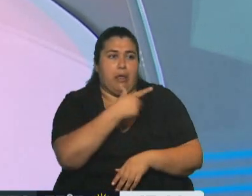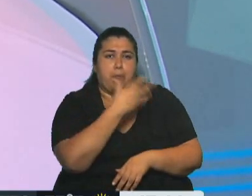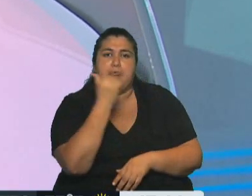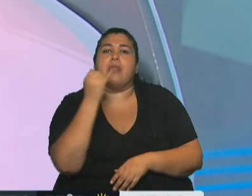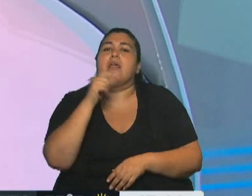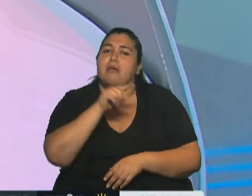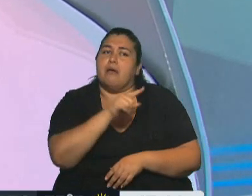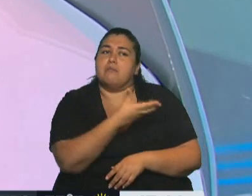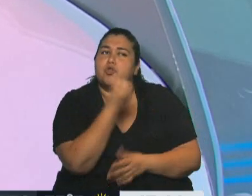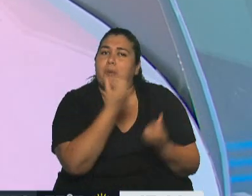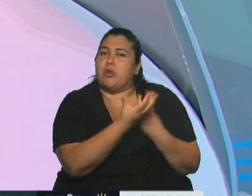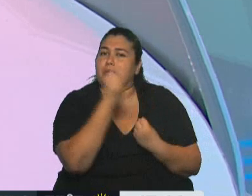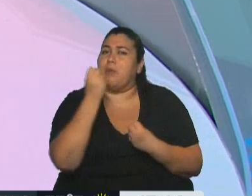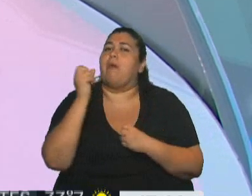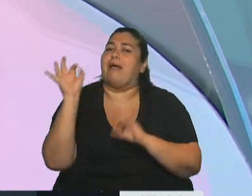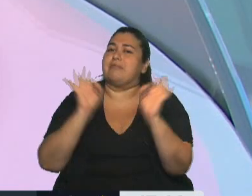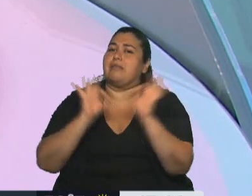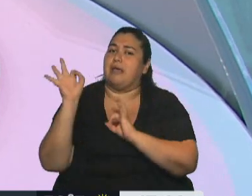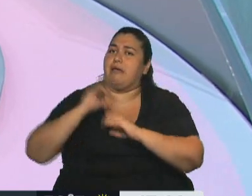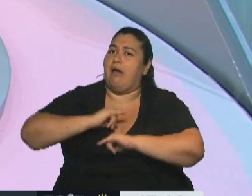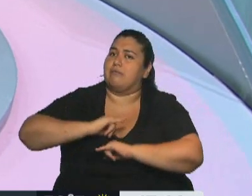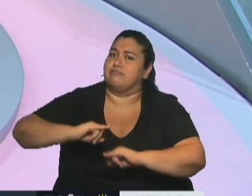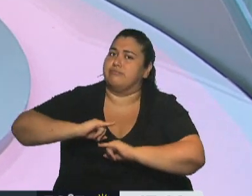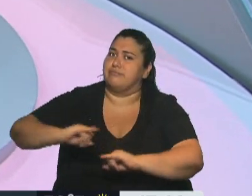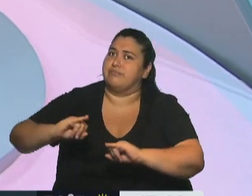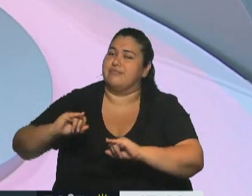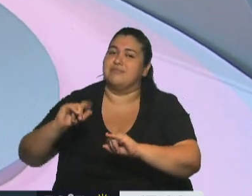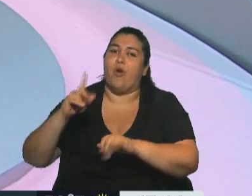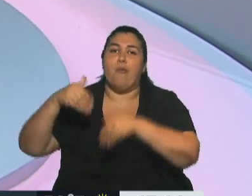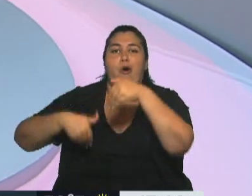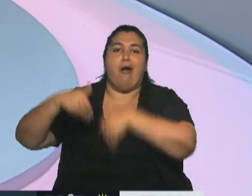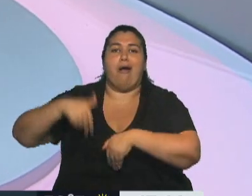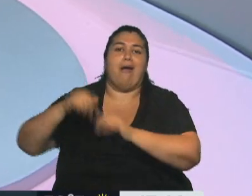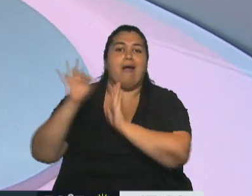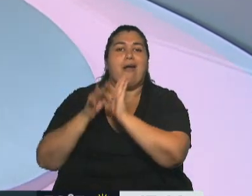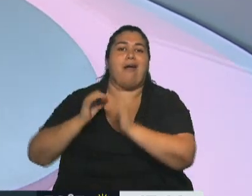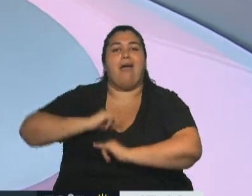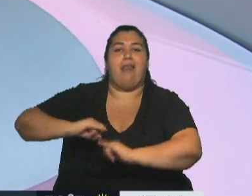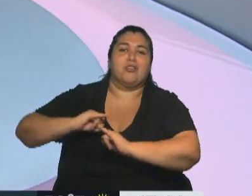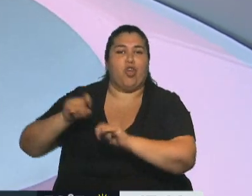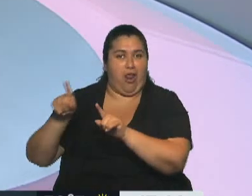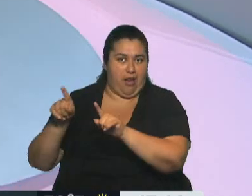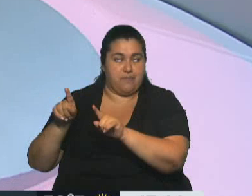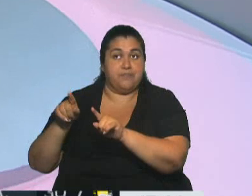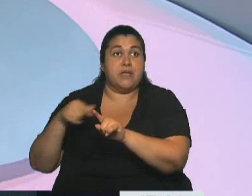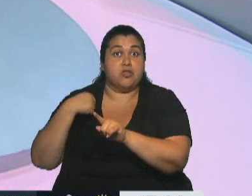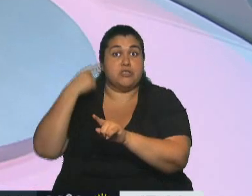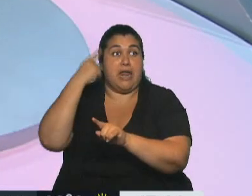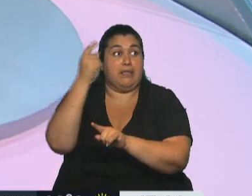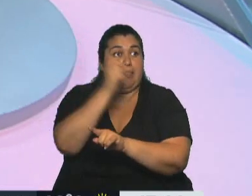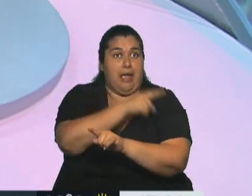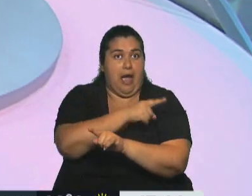digamos, electoral y una discursiva electoral muy importante y aparece la idea de Bukele de